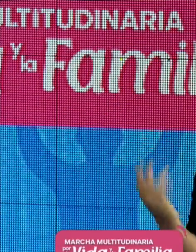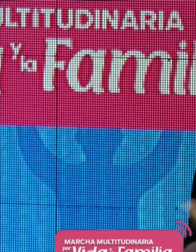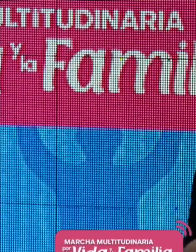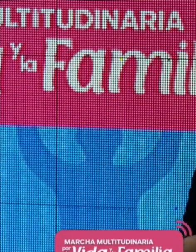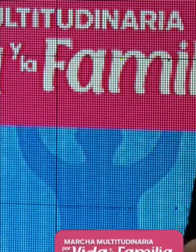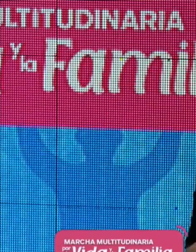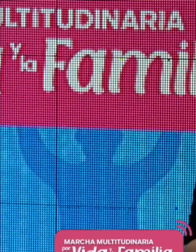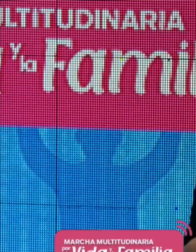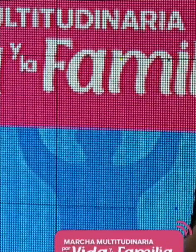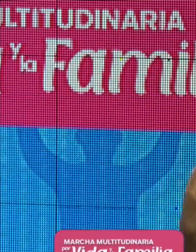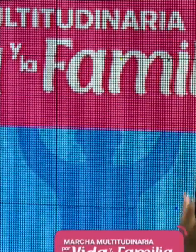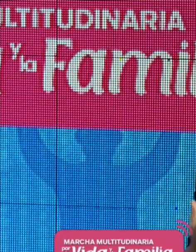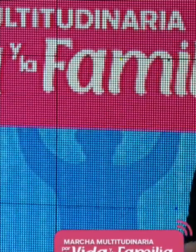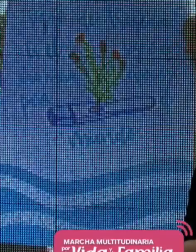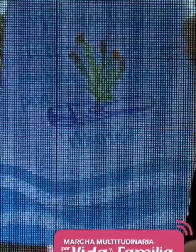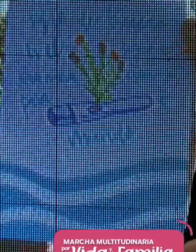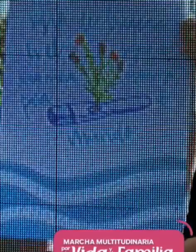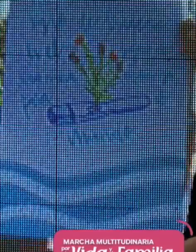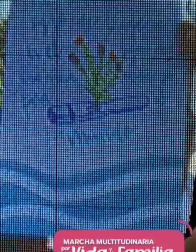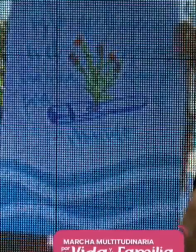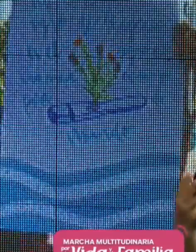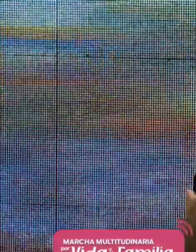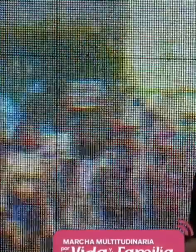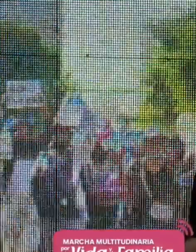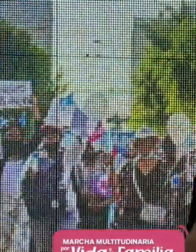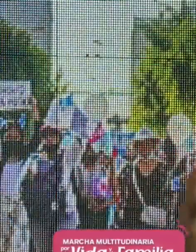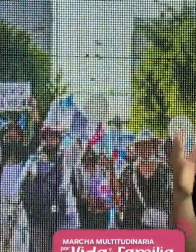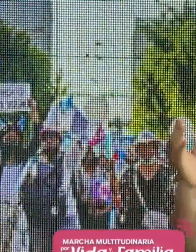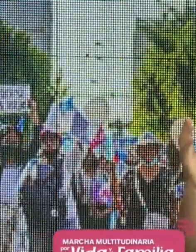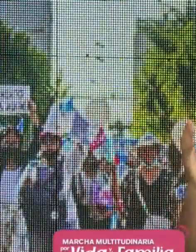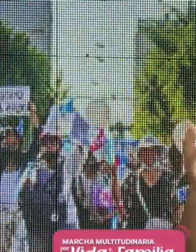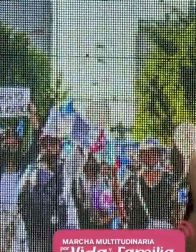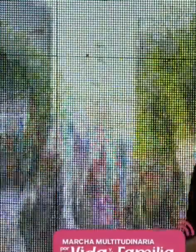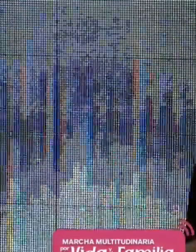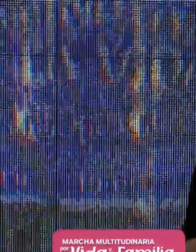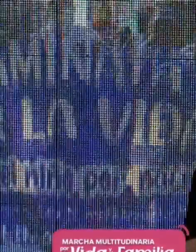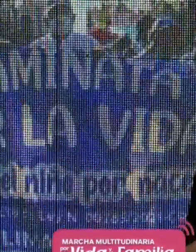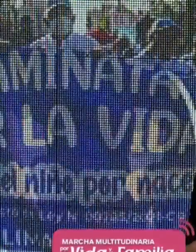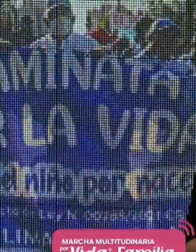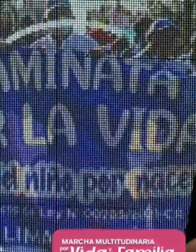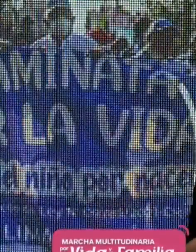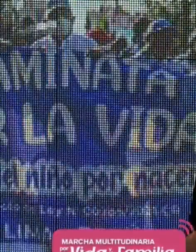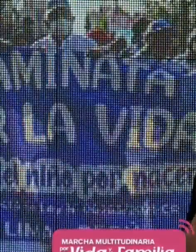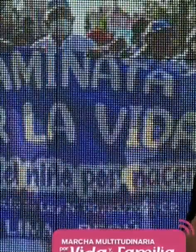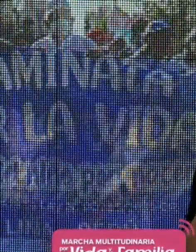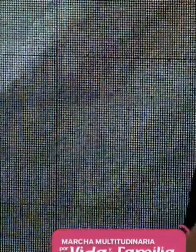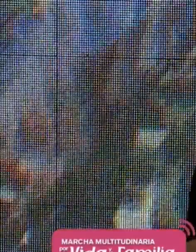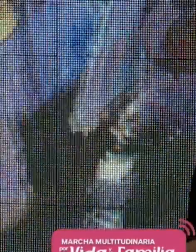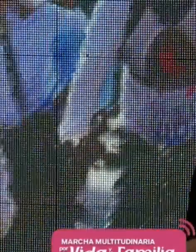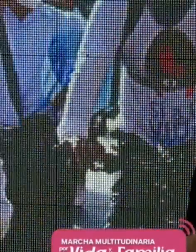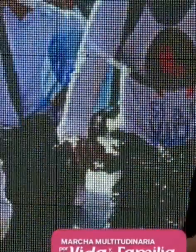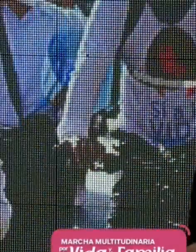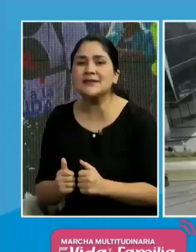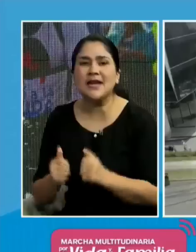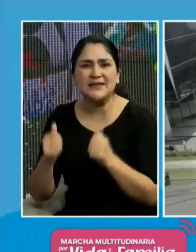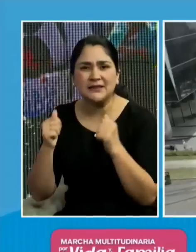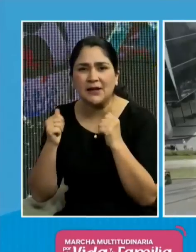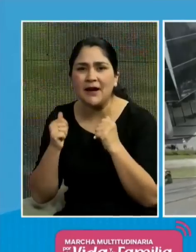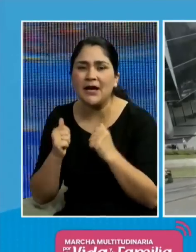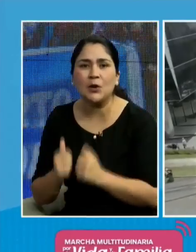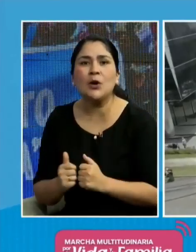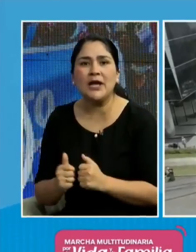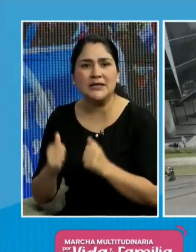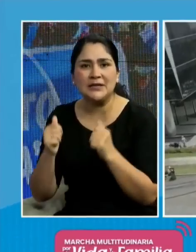pues va a perder. Va a perder. Lamentablemente se han metido con el país equivocado, porque aquí hay gente honesta,